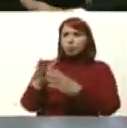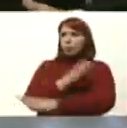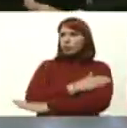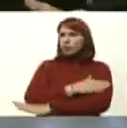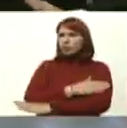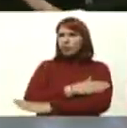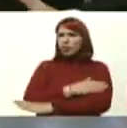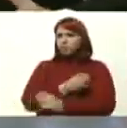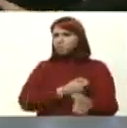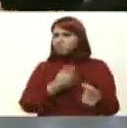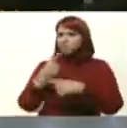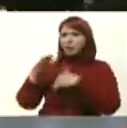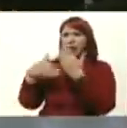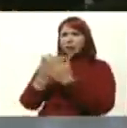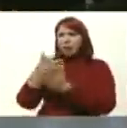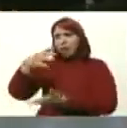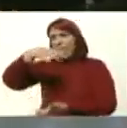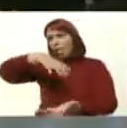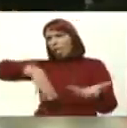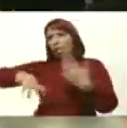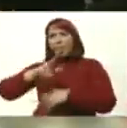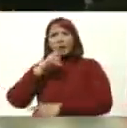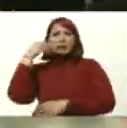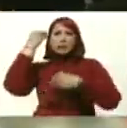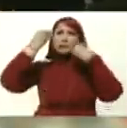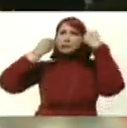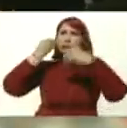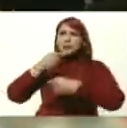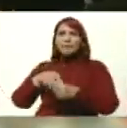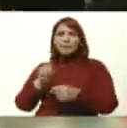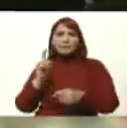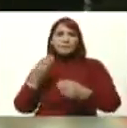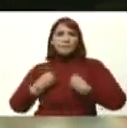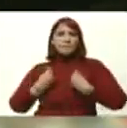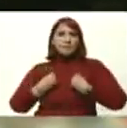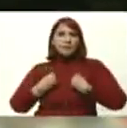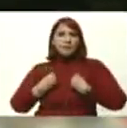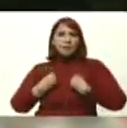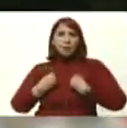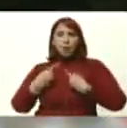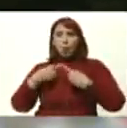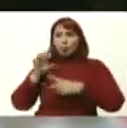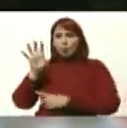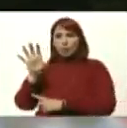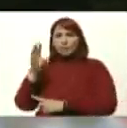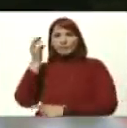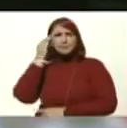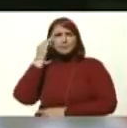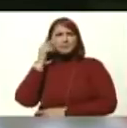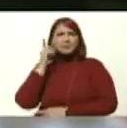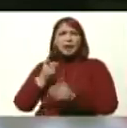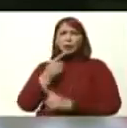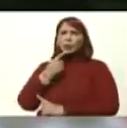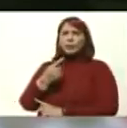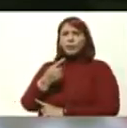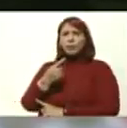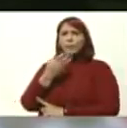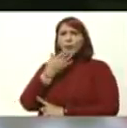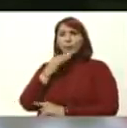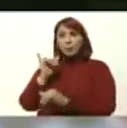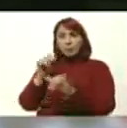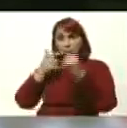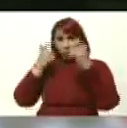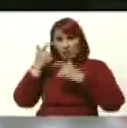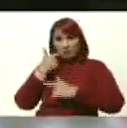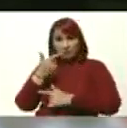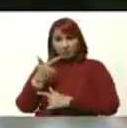que los llevó a ese abismo que han tenido que vivir fuera de nuestro país. Y esto me trae a la mente algo que usted dijo en cierta ocasión, que el propio comandante Chávez